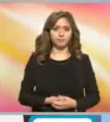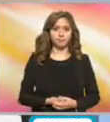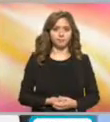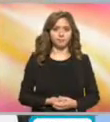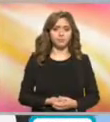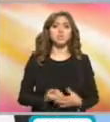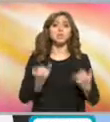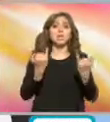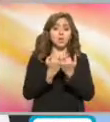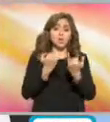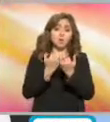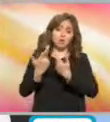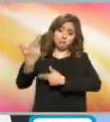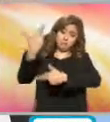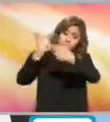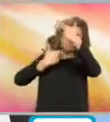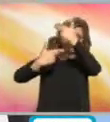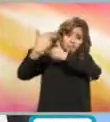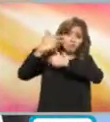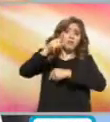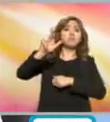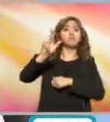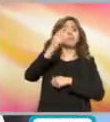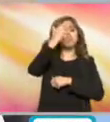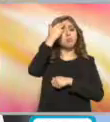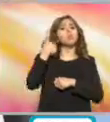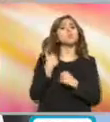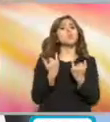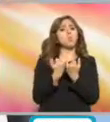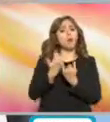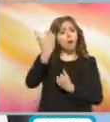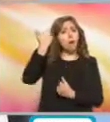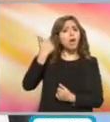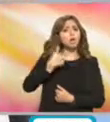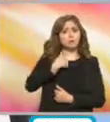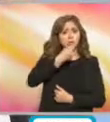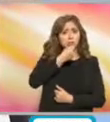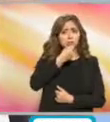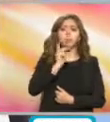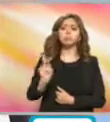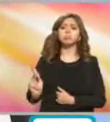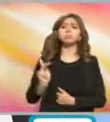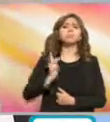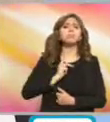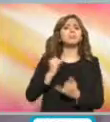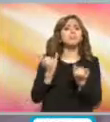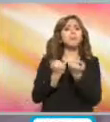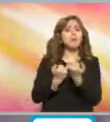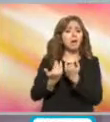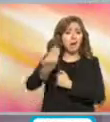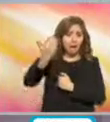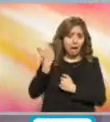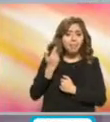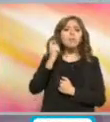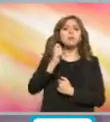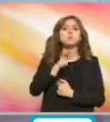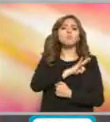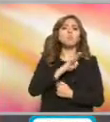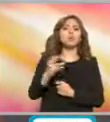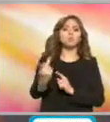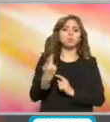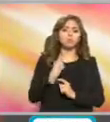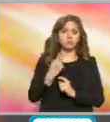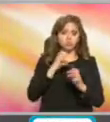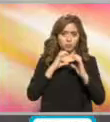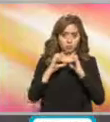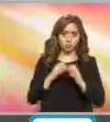hacia atrás, porque fuimos niños también y también pasamos por situaciones similares y tal vez de esa forma hacemos una empatía especial. Exactamente. Y la otra parte es